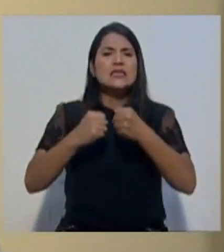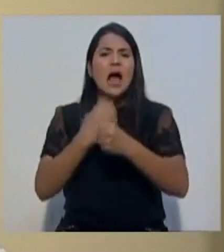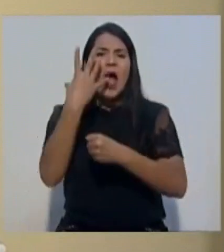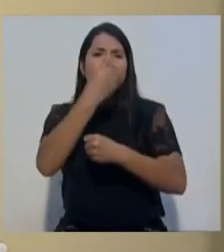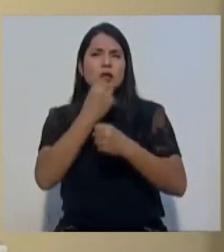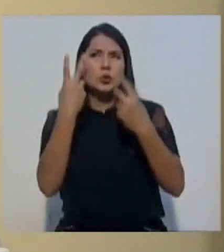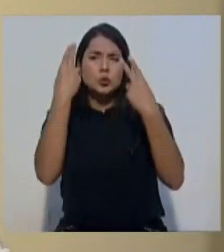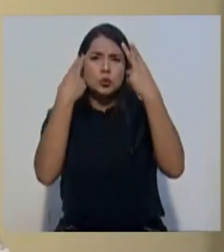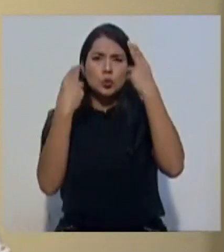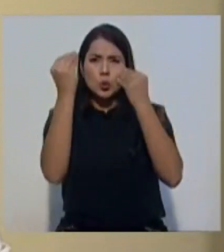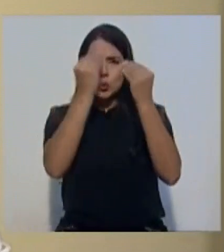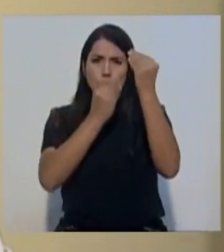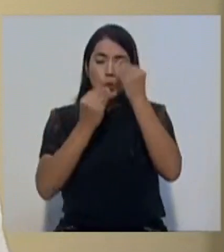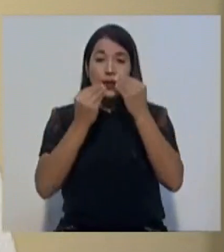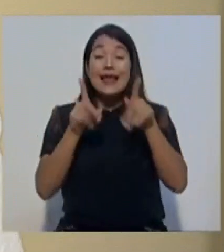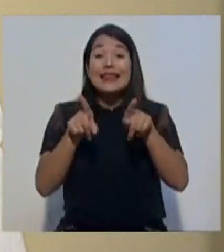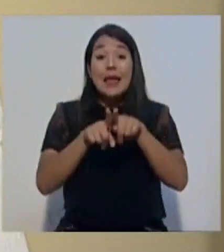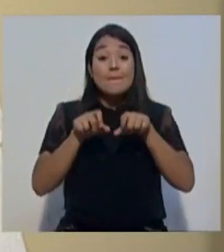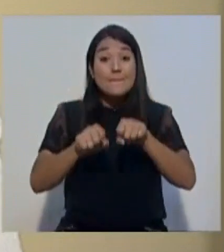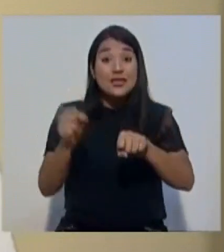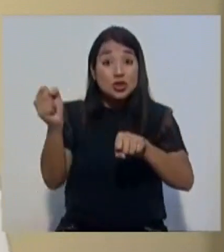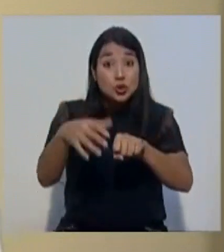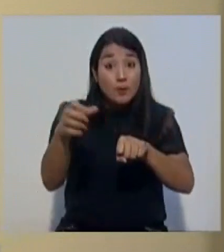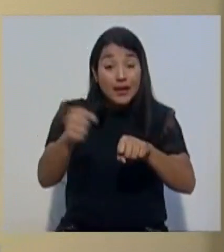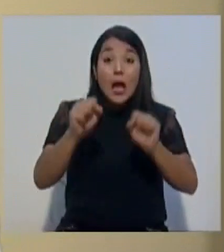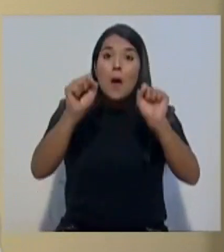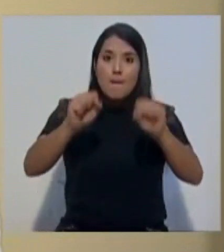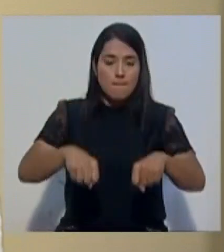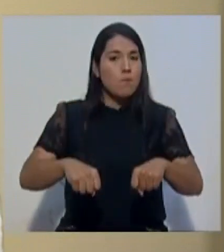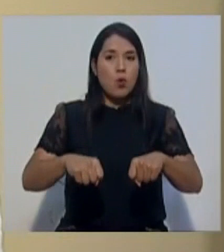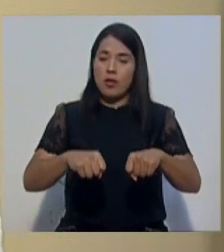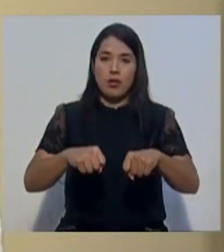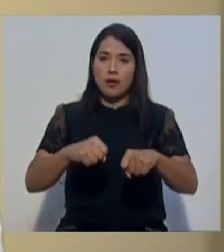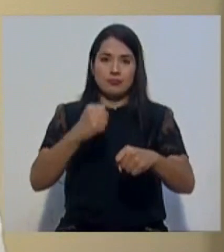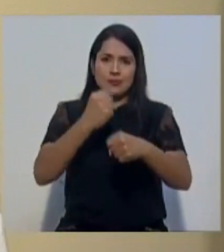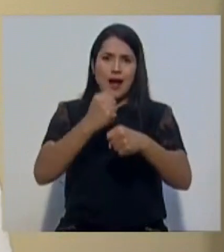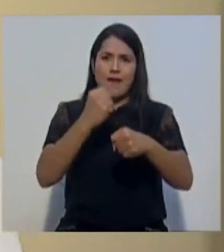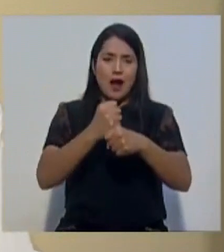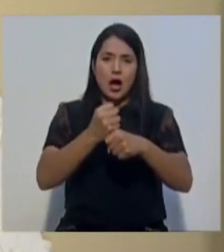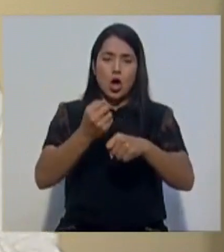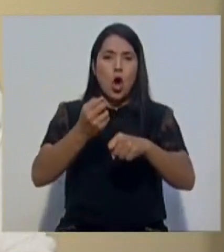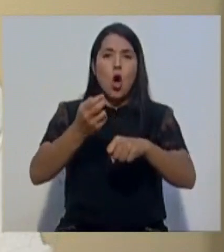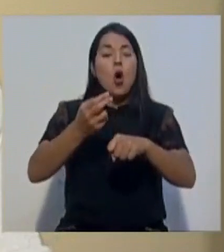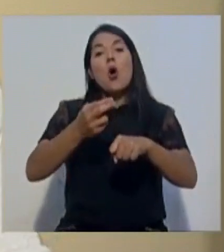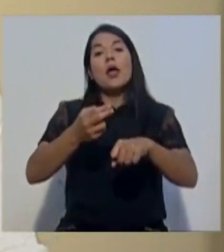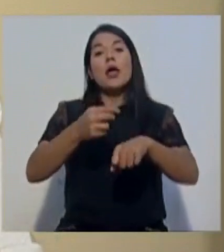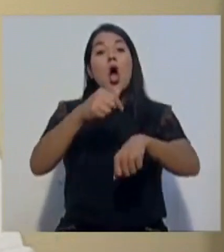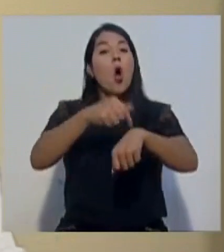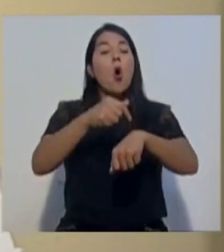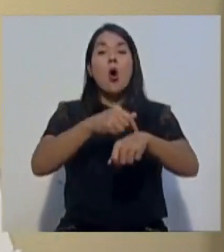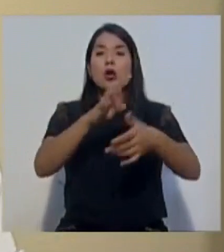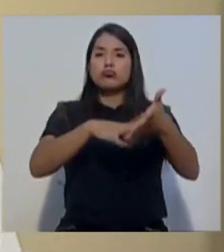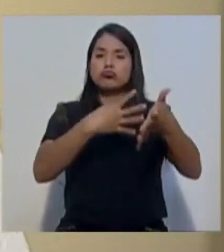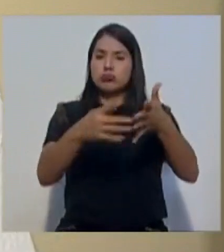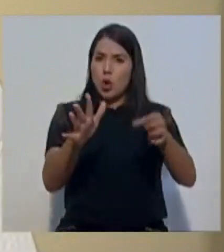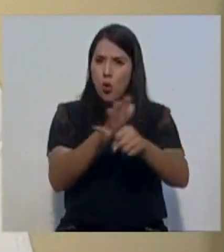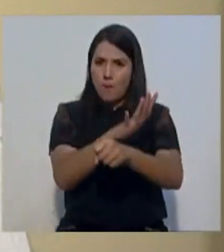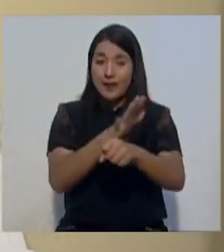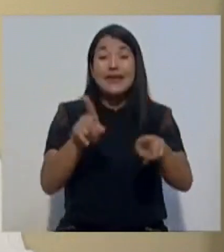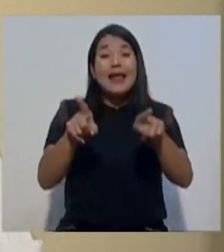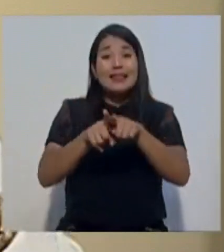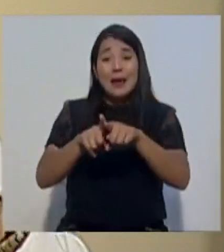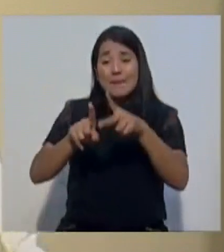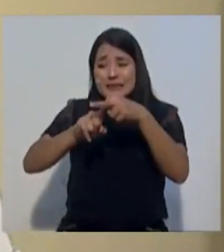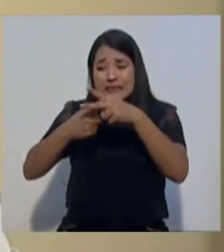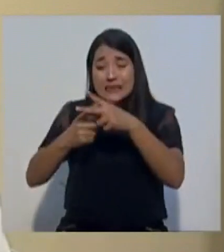belleza. Los supermercados van a poder operar en su totalidad. Van a estar abiertas las reparaciones de